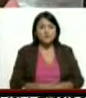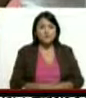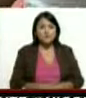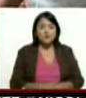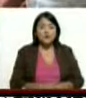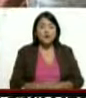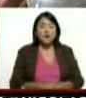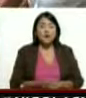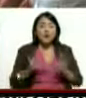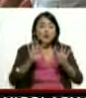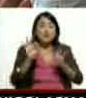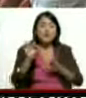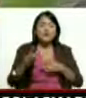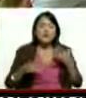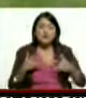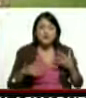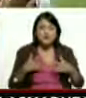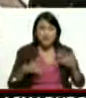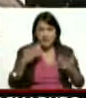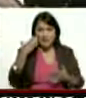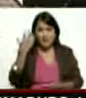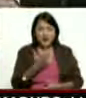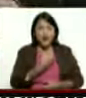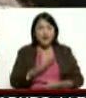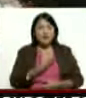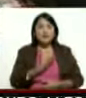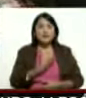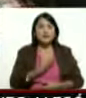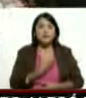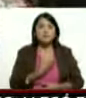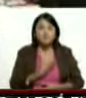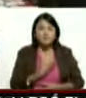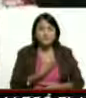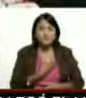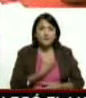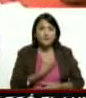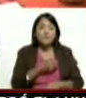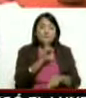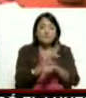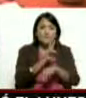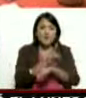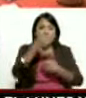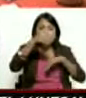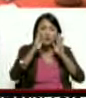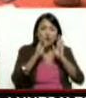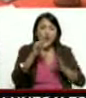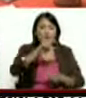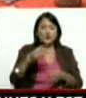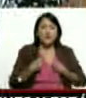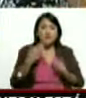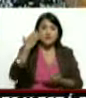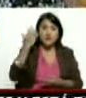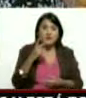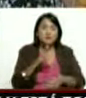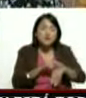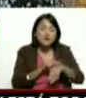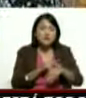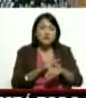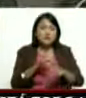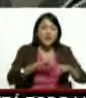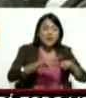de 90 jornadas ha realizado la alcaldía del municipio Vargas para atender a miles de habitantes del estado de La Guaira. Medicina interna,